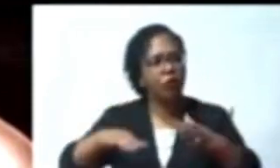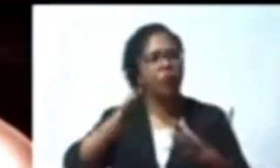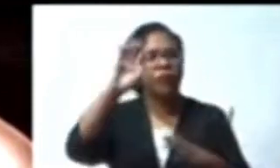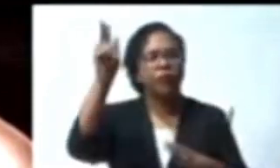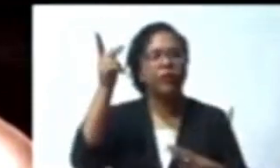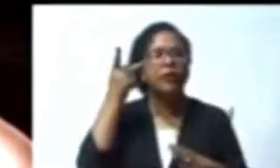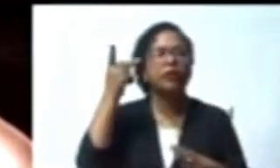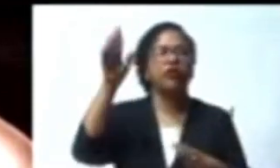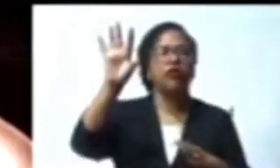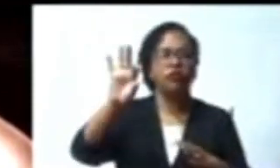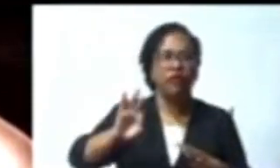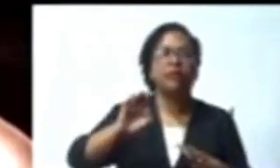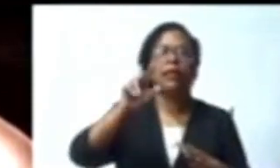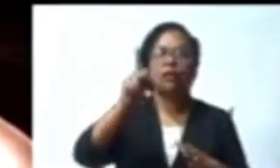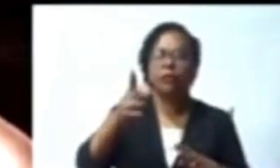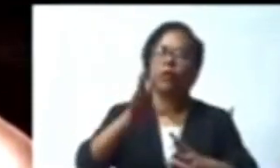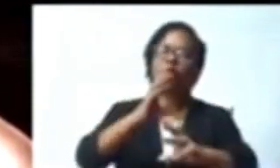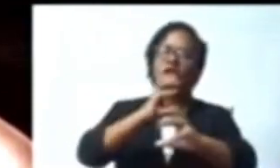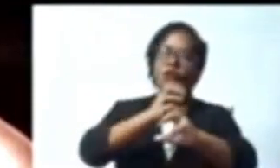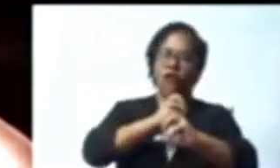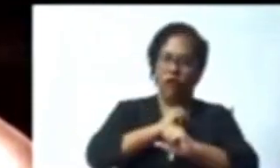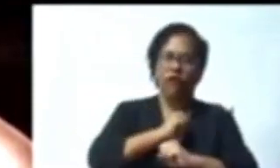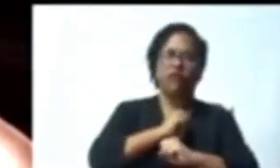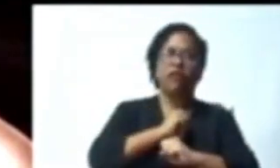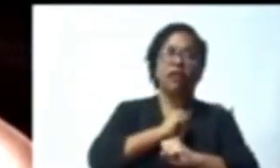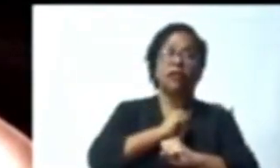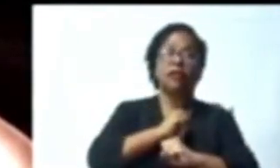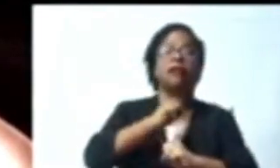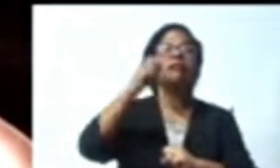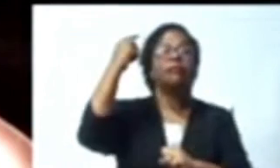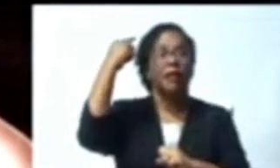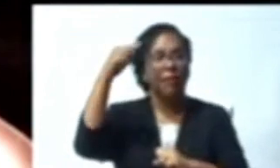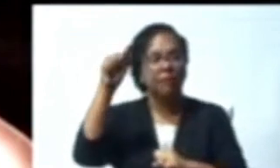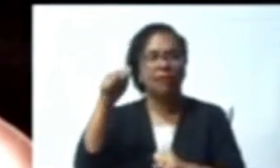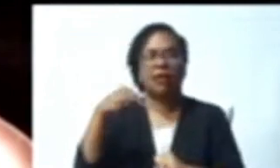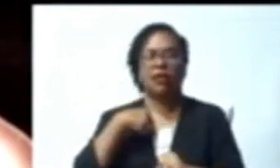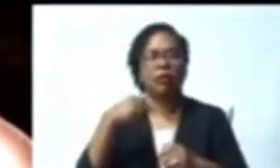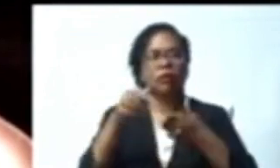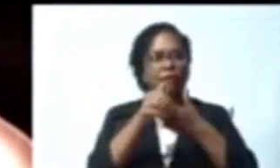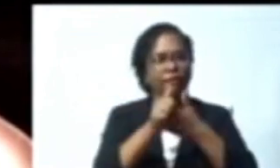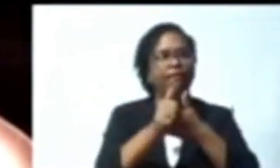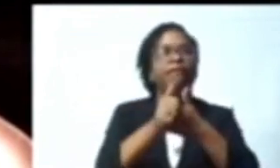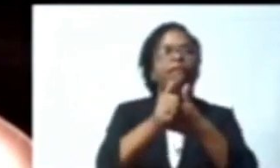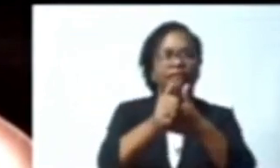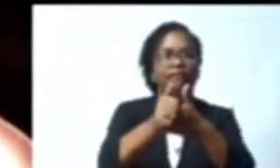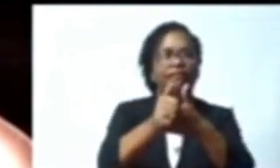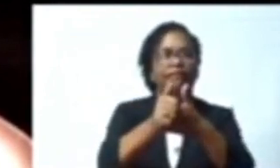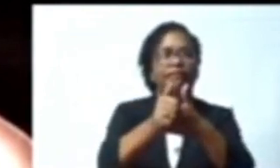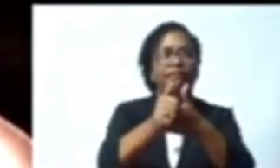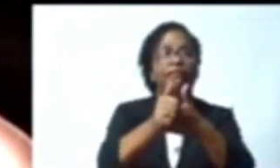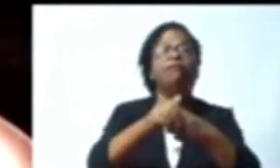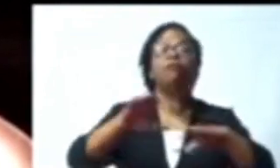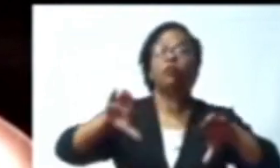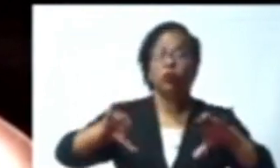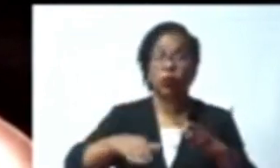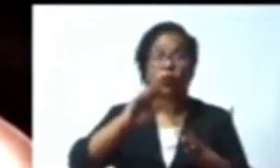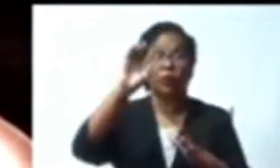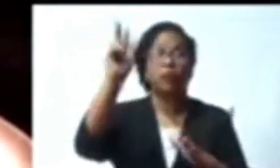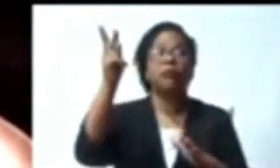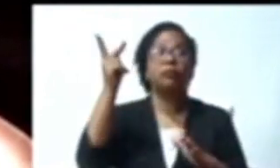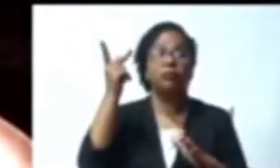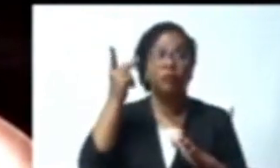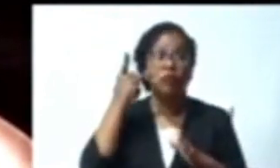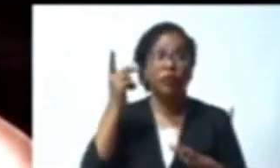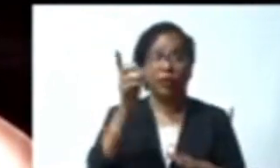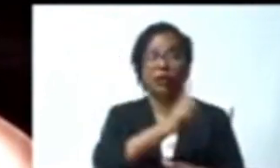Pueblo, que me dio esa confianza para dirigir los destinos políticos de un bloque de diputados que ha